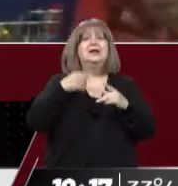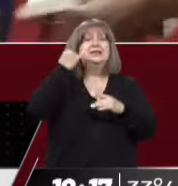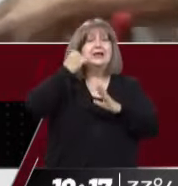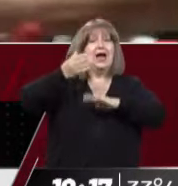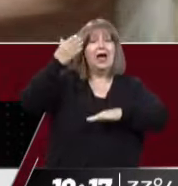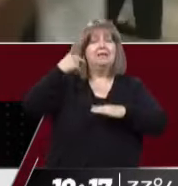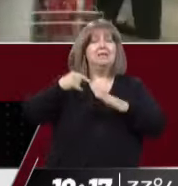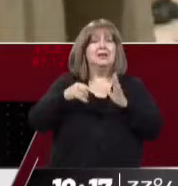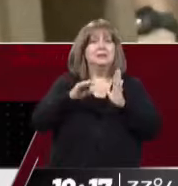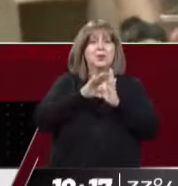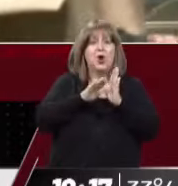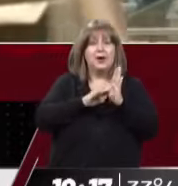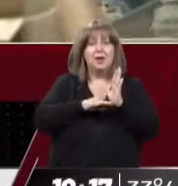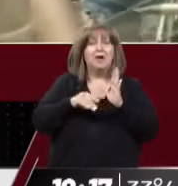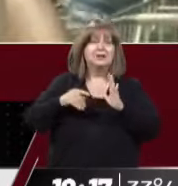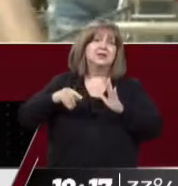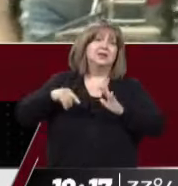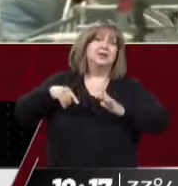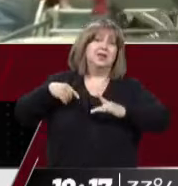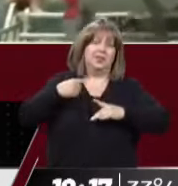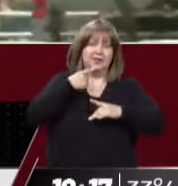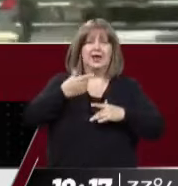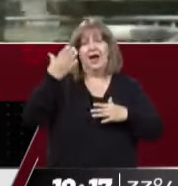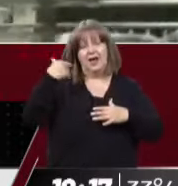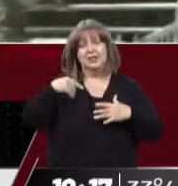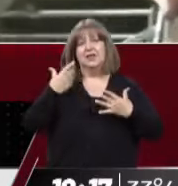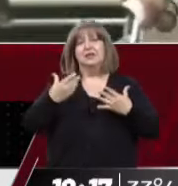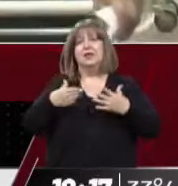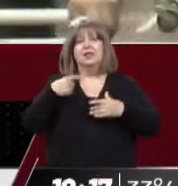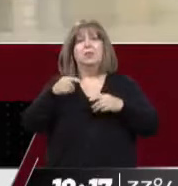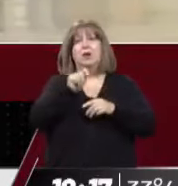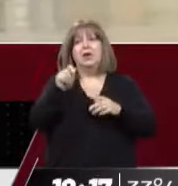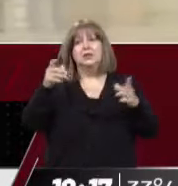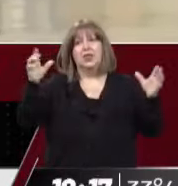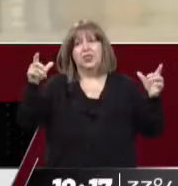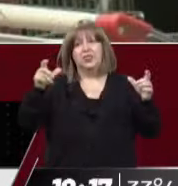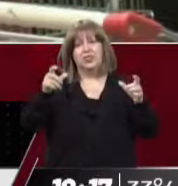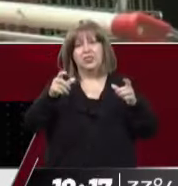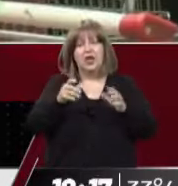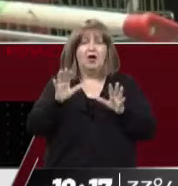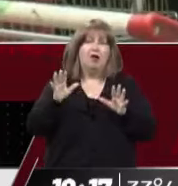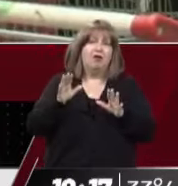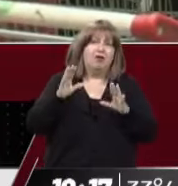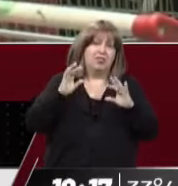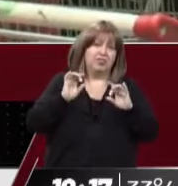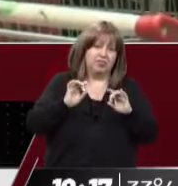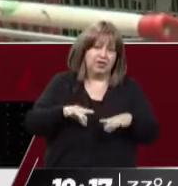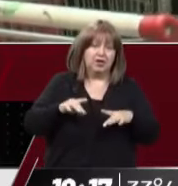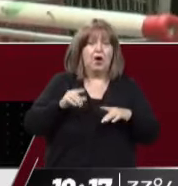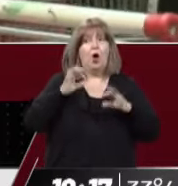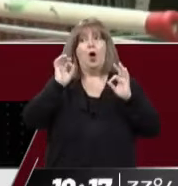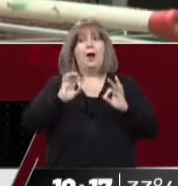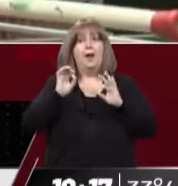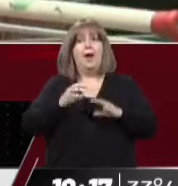han empezado muy fuerte y se han diluido con el paso de los meses. Ojalá que podamos cumplir con esta meta